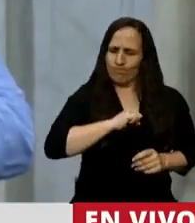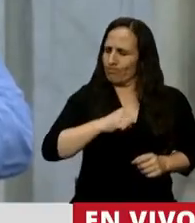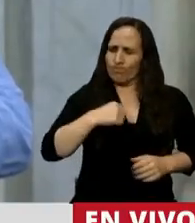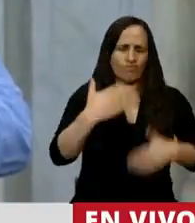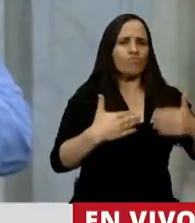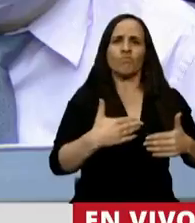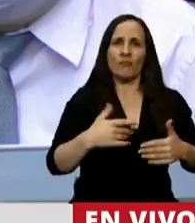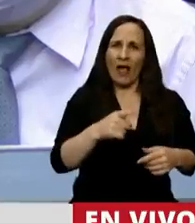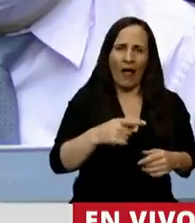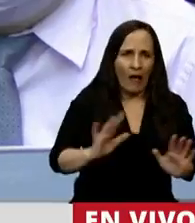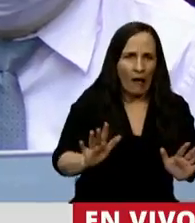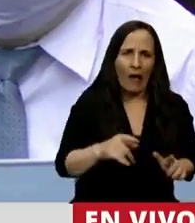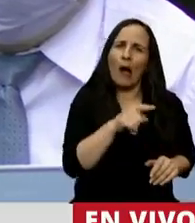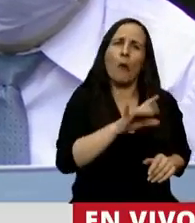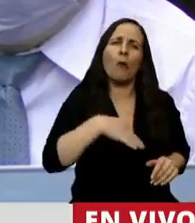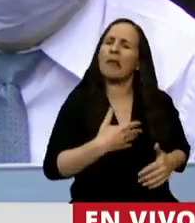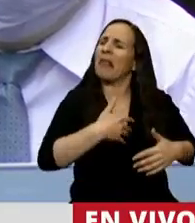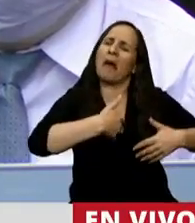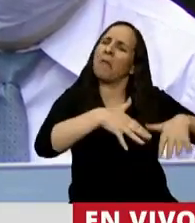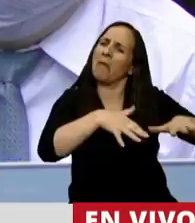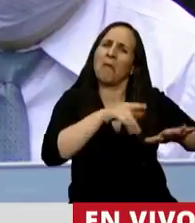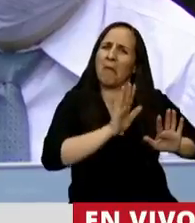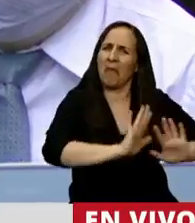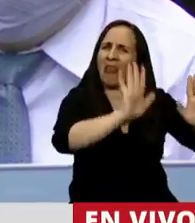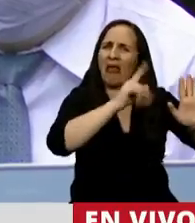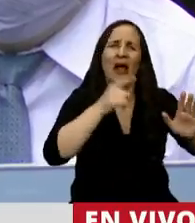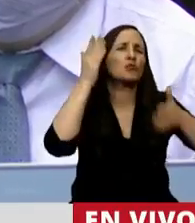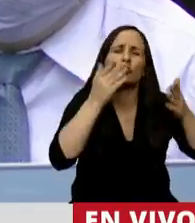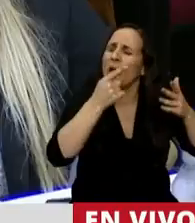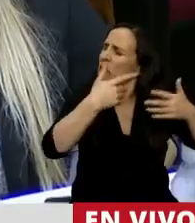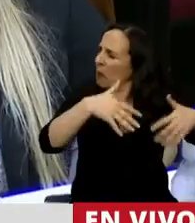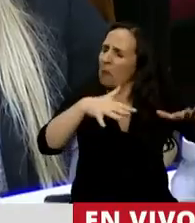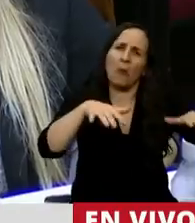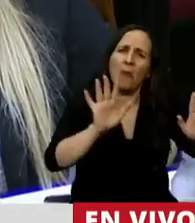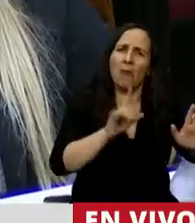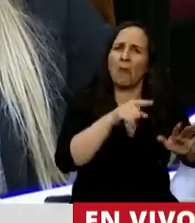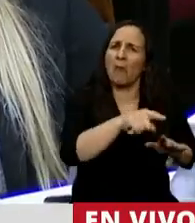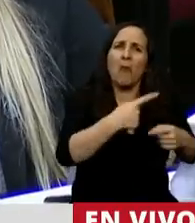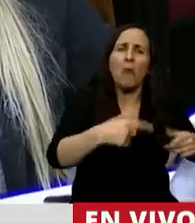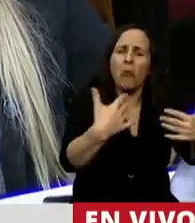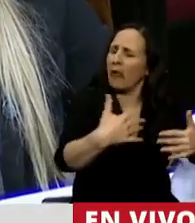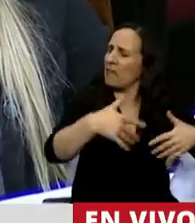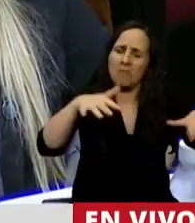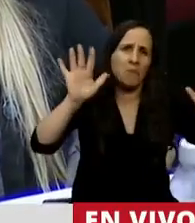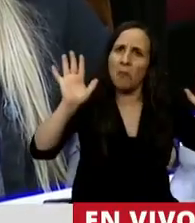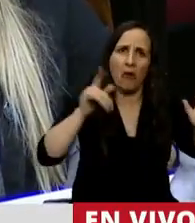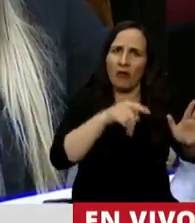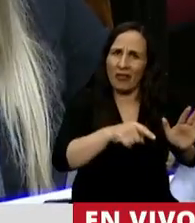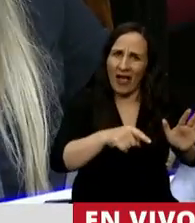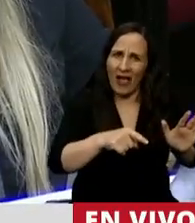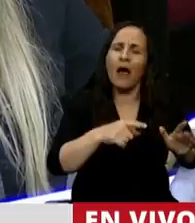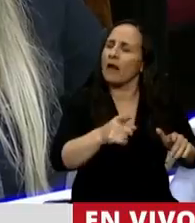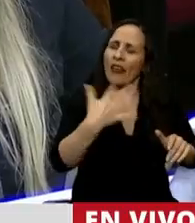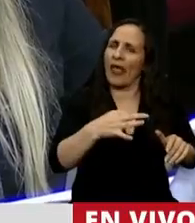y les piden que dejen de lado su vida, que dejen de lado sus sueños, que dejen de lado sus posibilidades. ¿Por qué